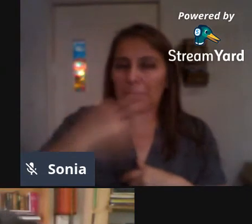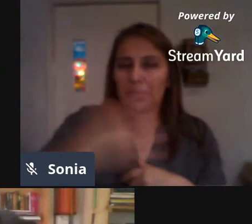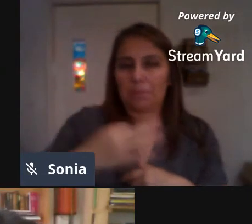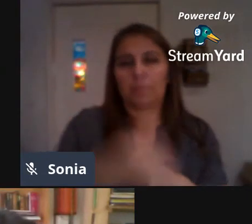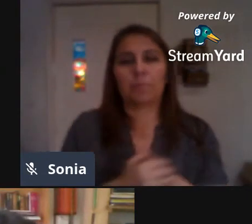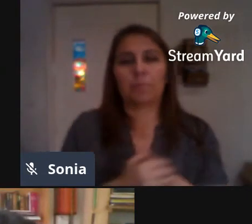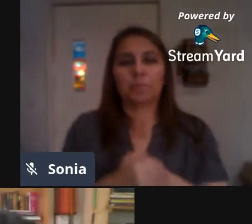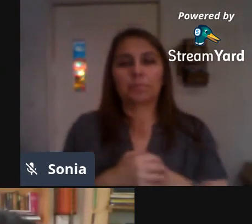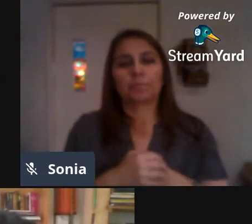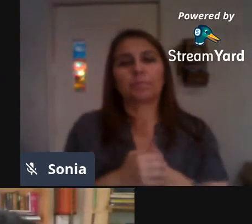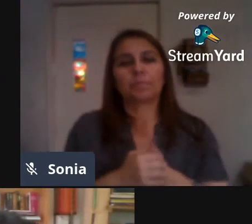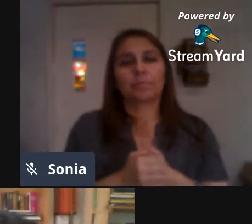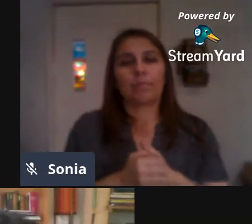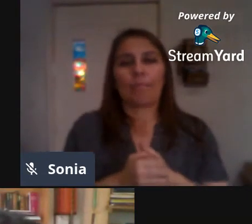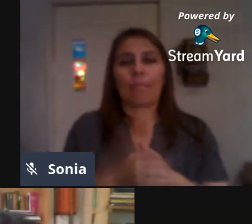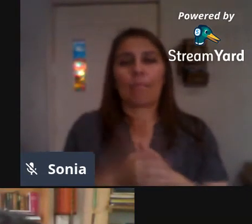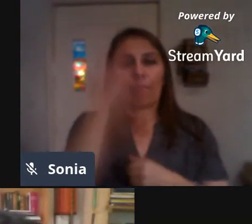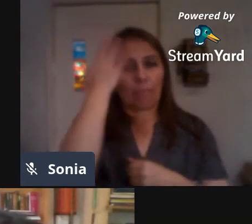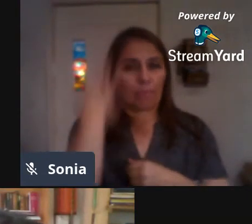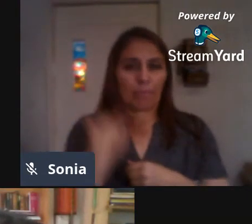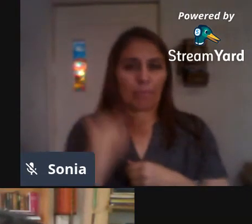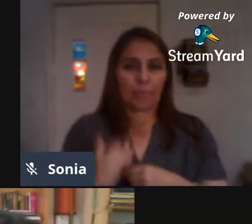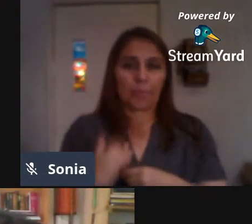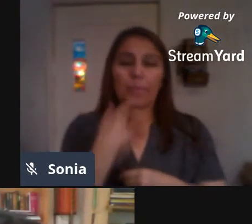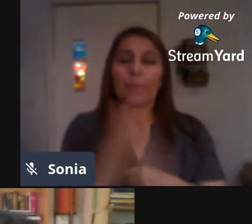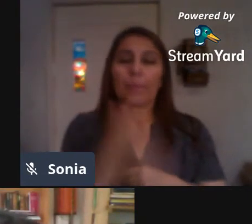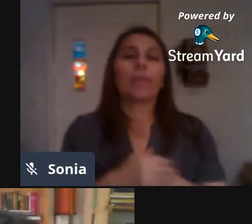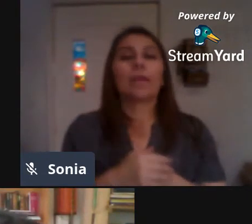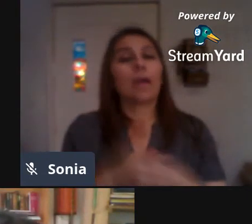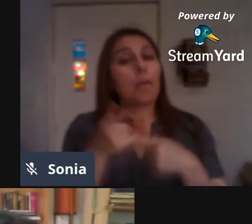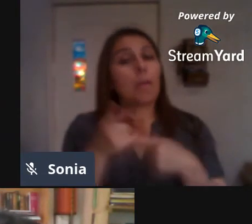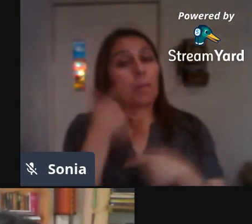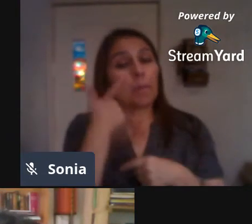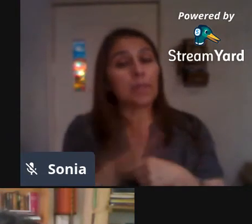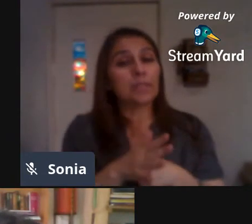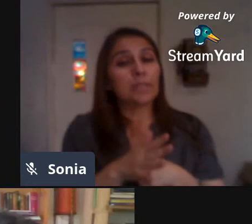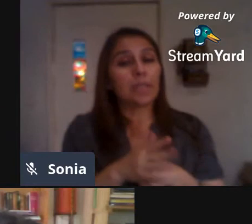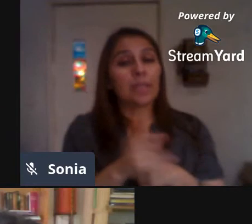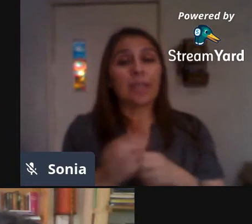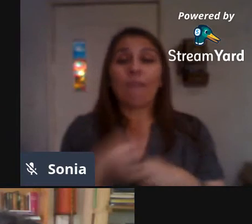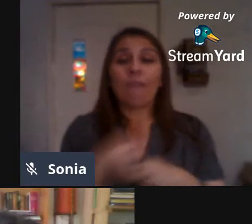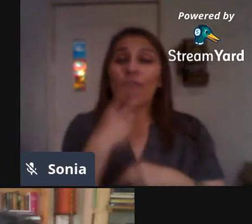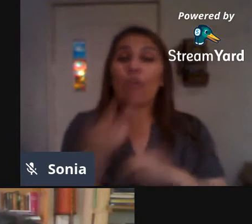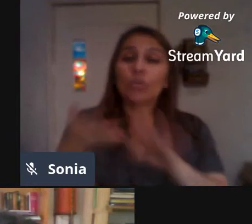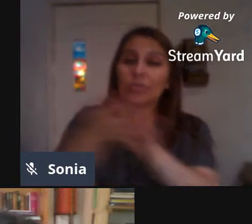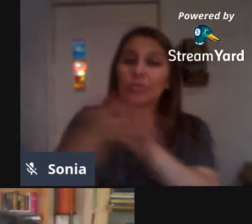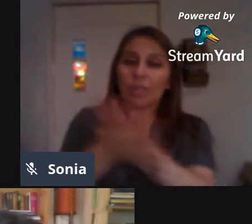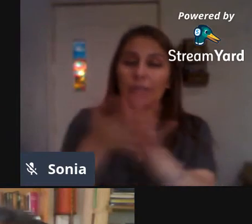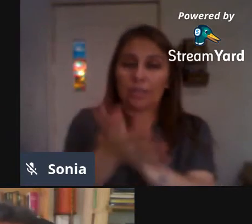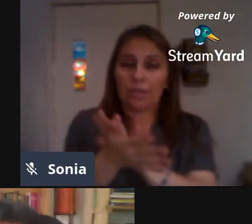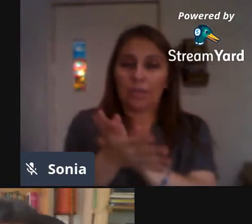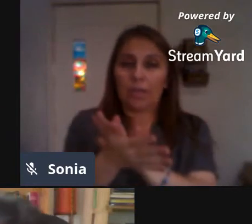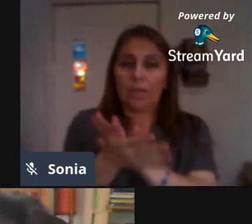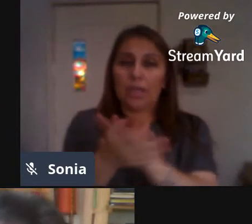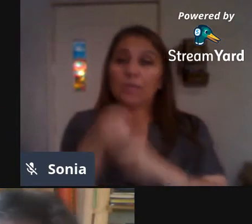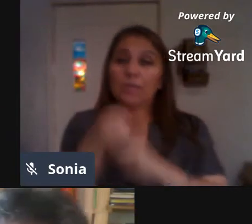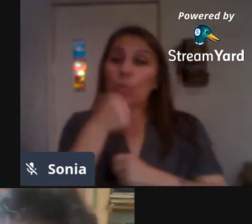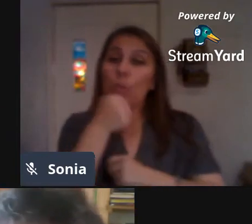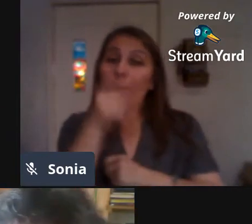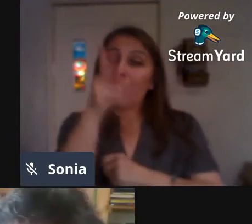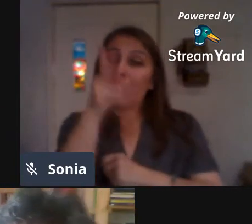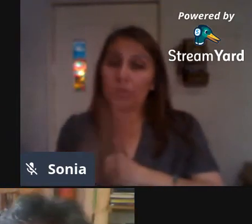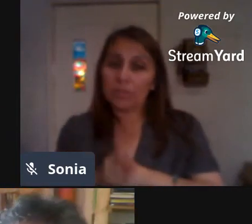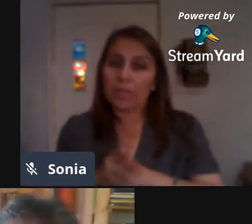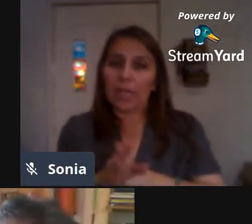bien a mí algo que me llama la atención de lo que dices es esa voz narrativa que aunque tú la pones en una periodista eres tú es